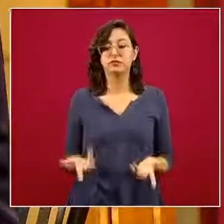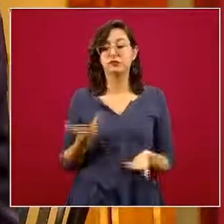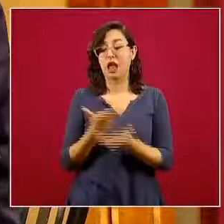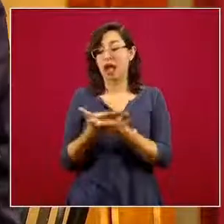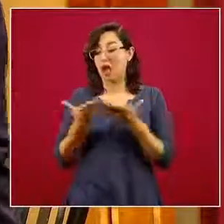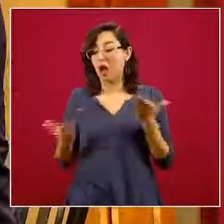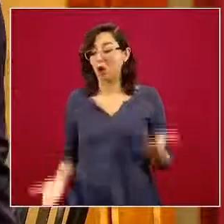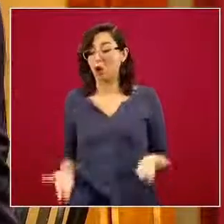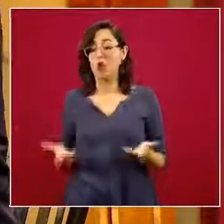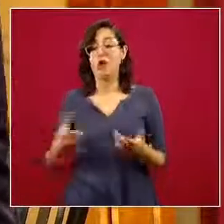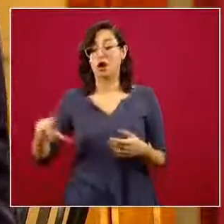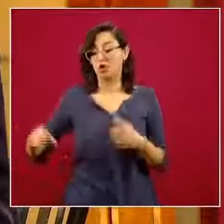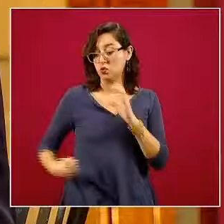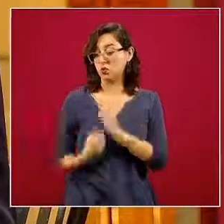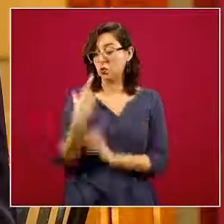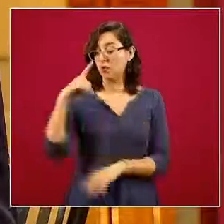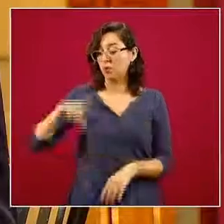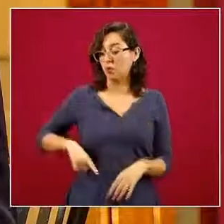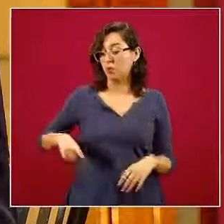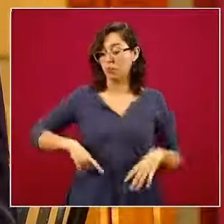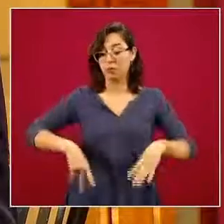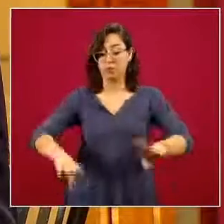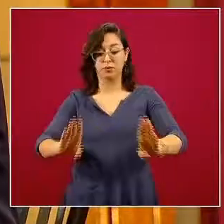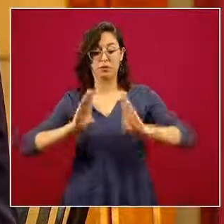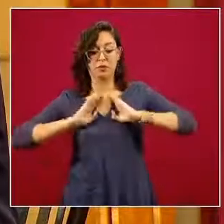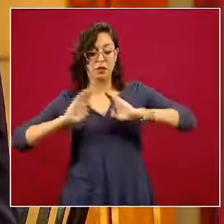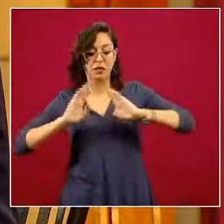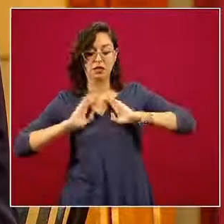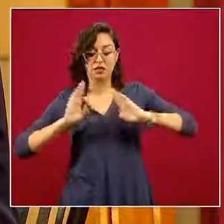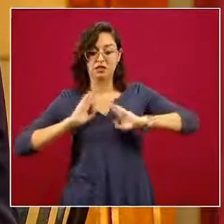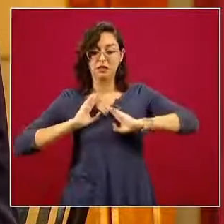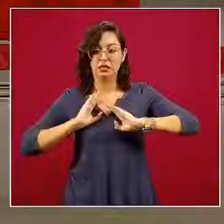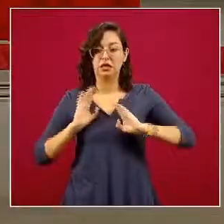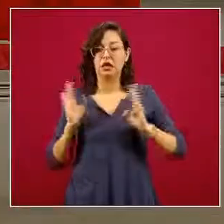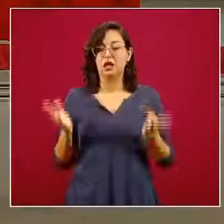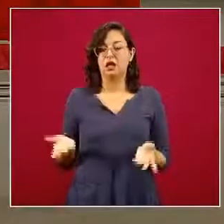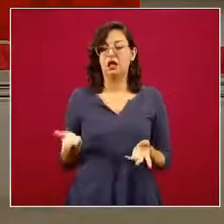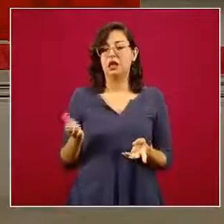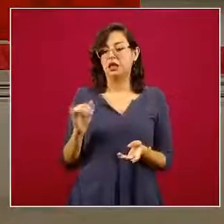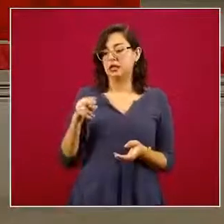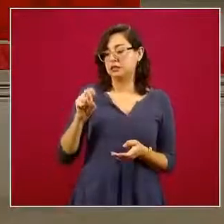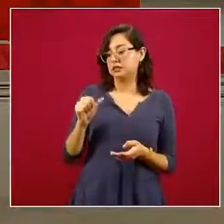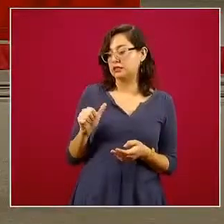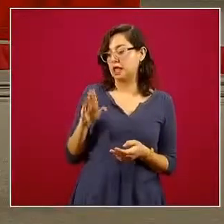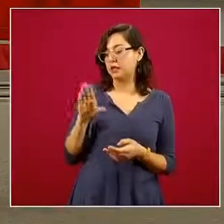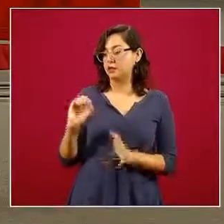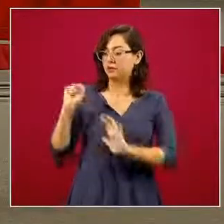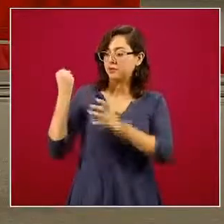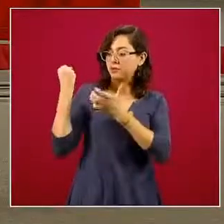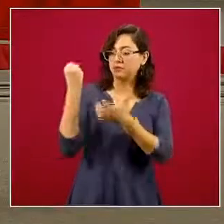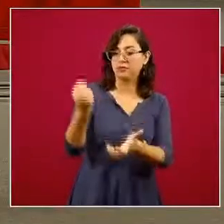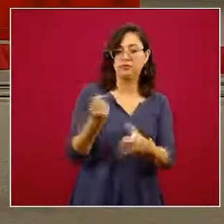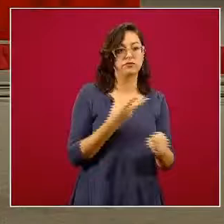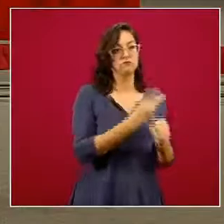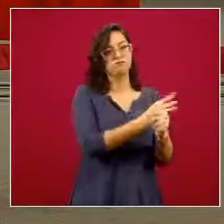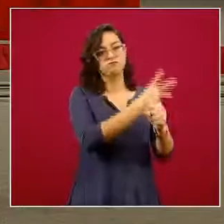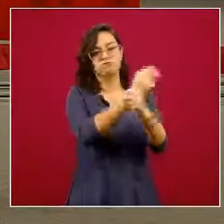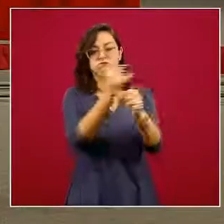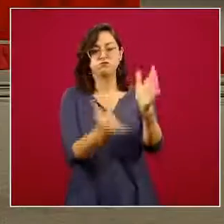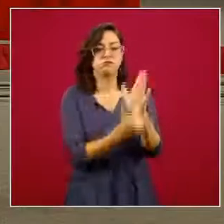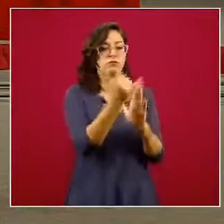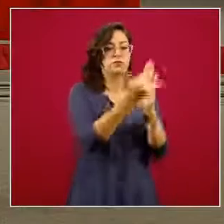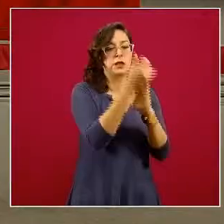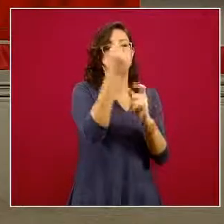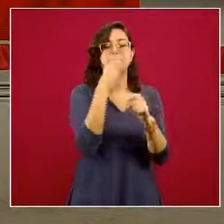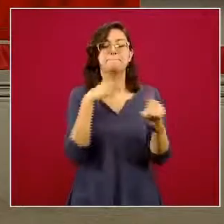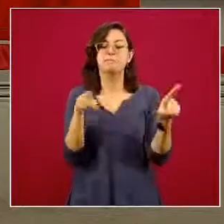ingenieros militares, que fueron financiados y organizados por el Instituto de Salud para el Bienestar, y lo mismo algunos hospitales del